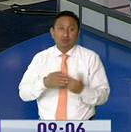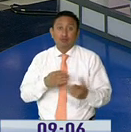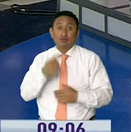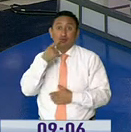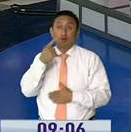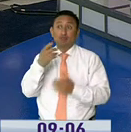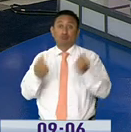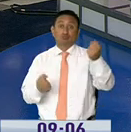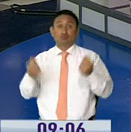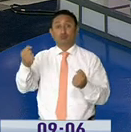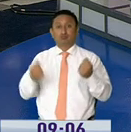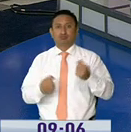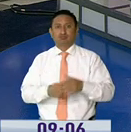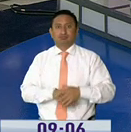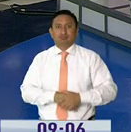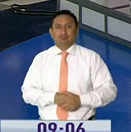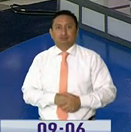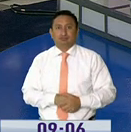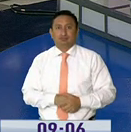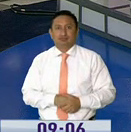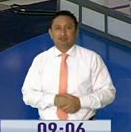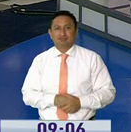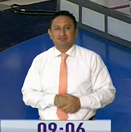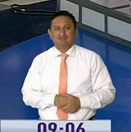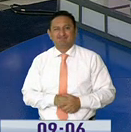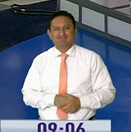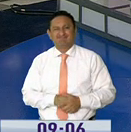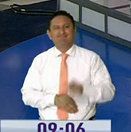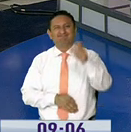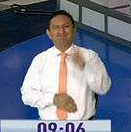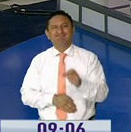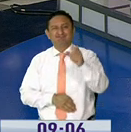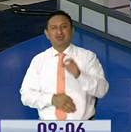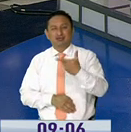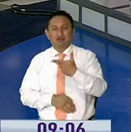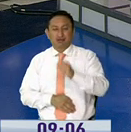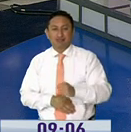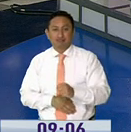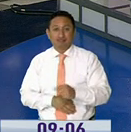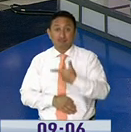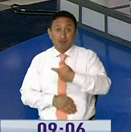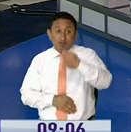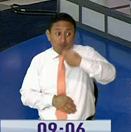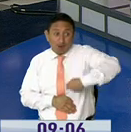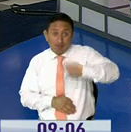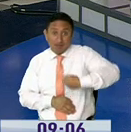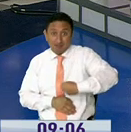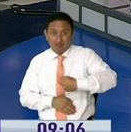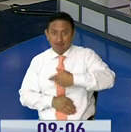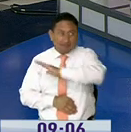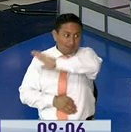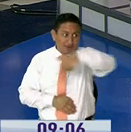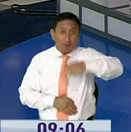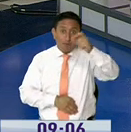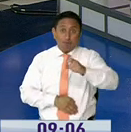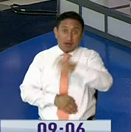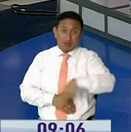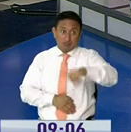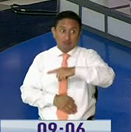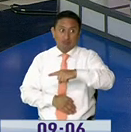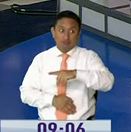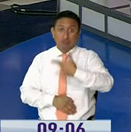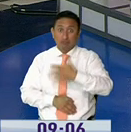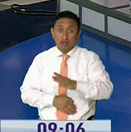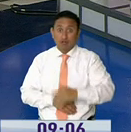choferes de buses, choferes de camiones, gente que está en las cajas. En general, todos. Esa gente también no